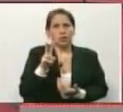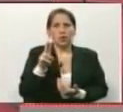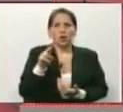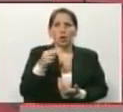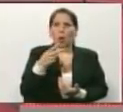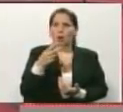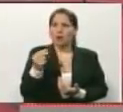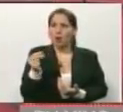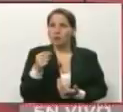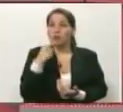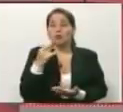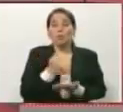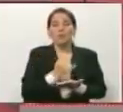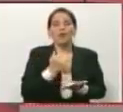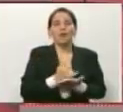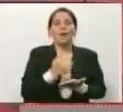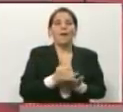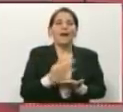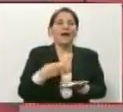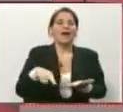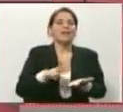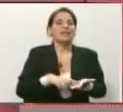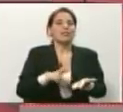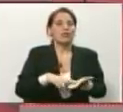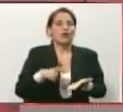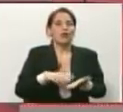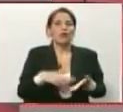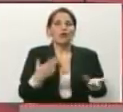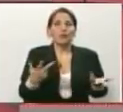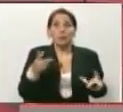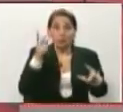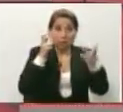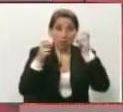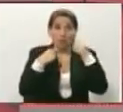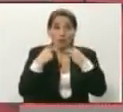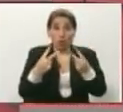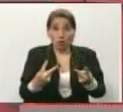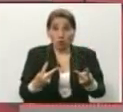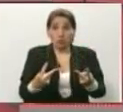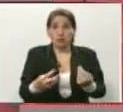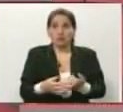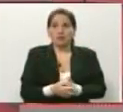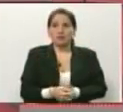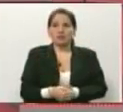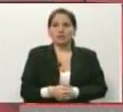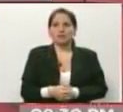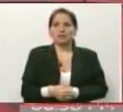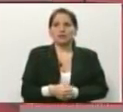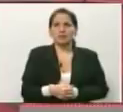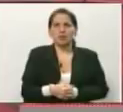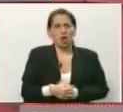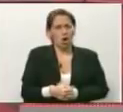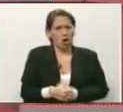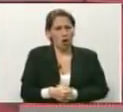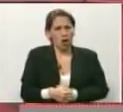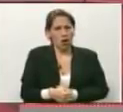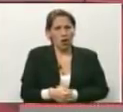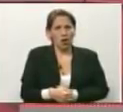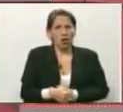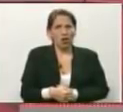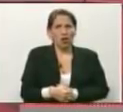Yo lo estoy probando para ver cómo pronuncia. Traductor. ¿Cómo?